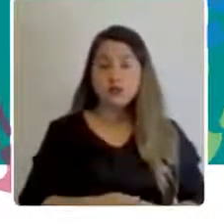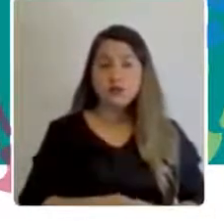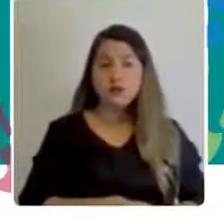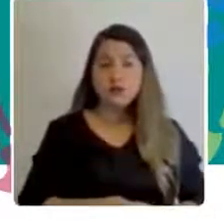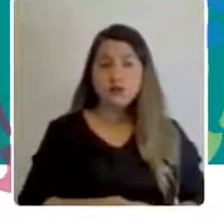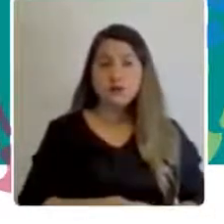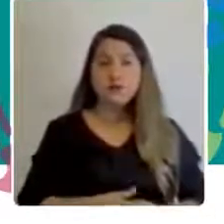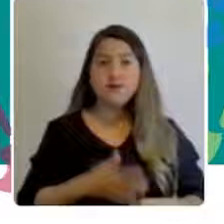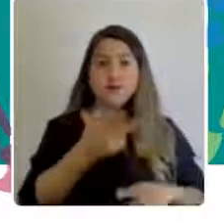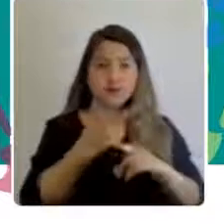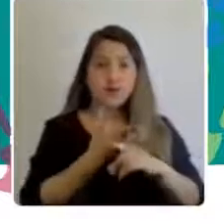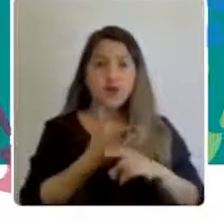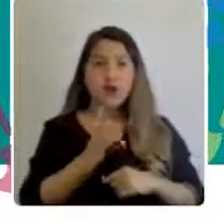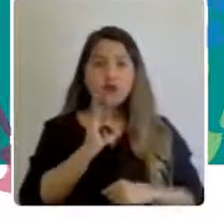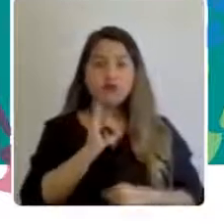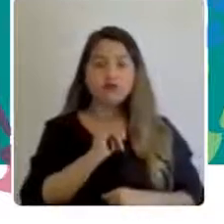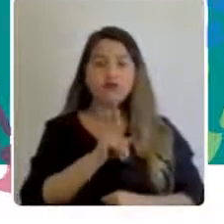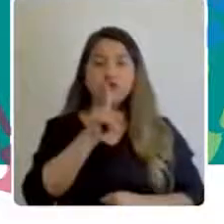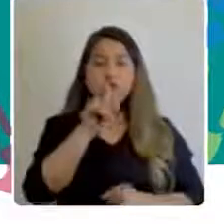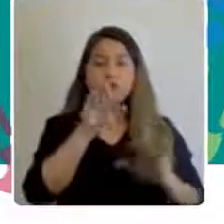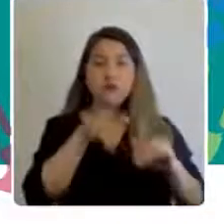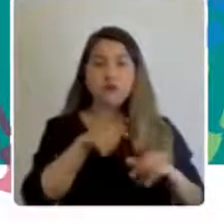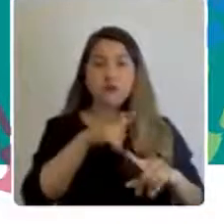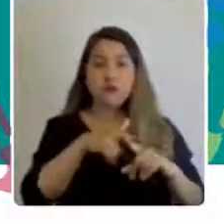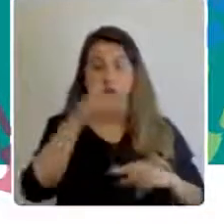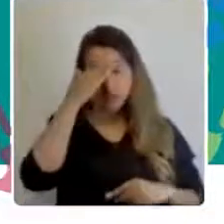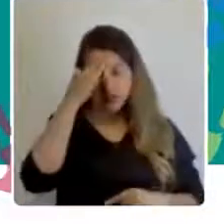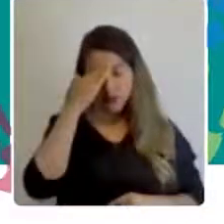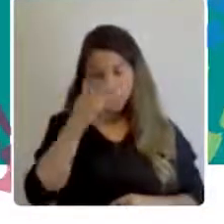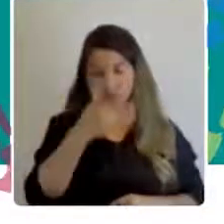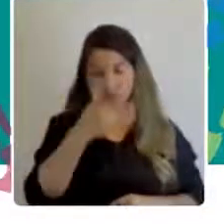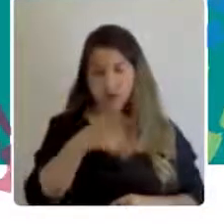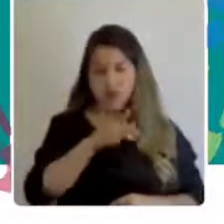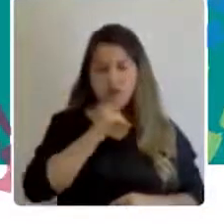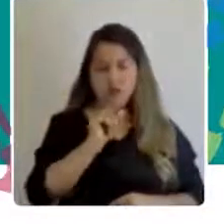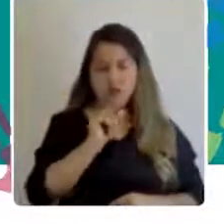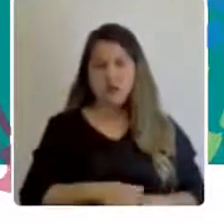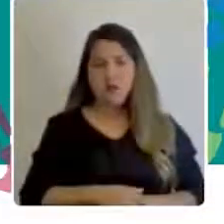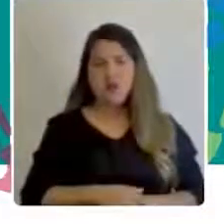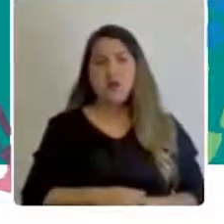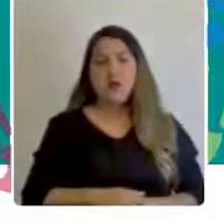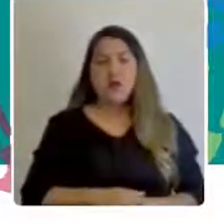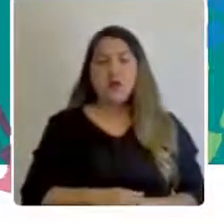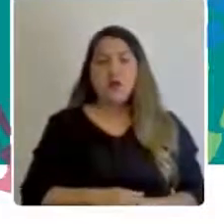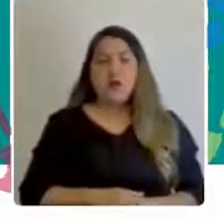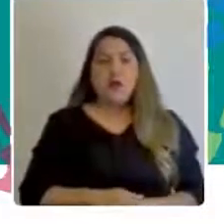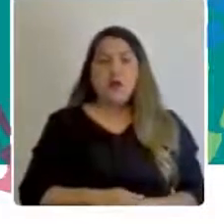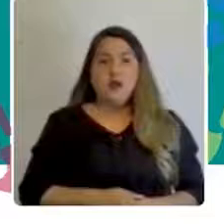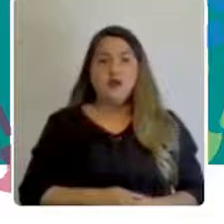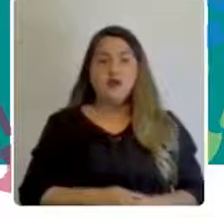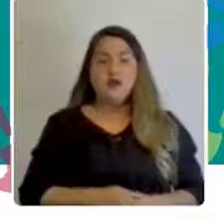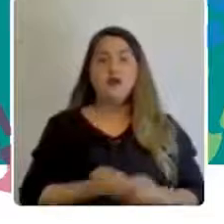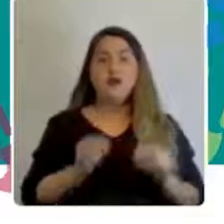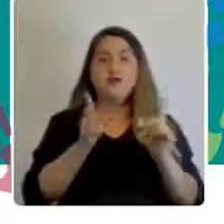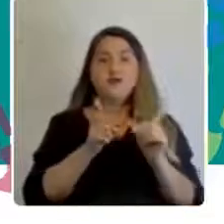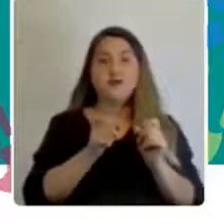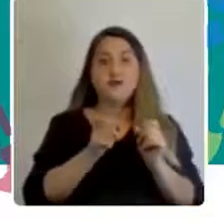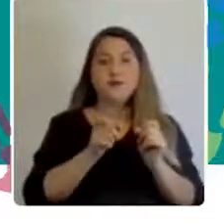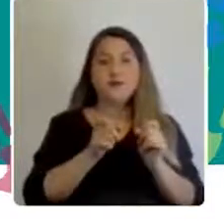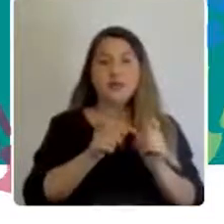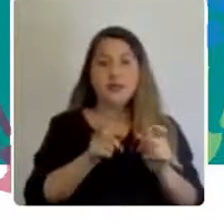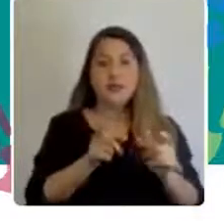En esa misma línea hay una experiencia muy reciente en relación con el cáncer. El cáncer hasta el año